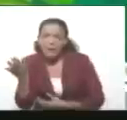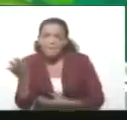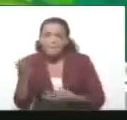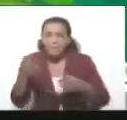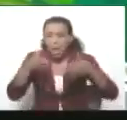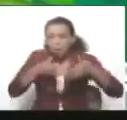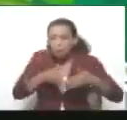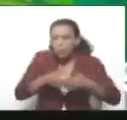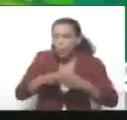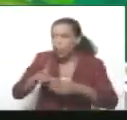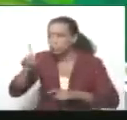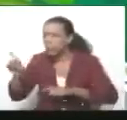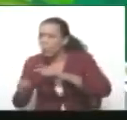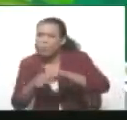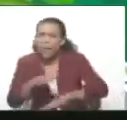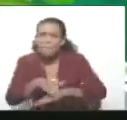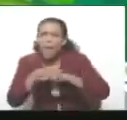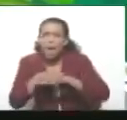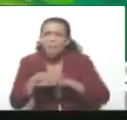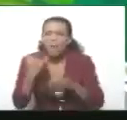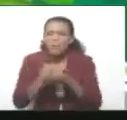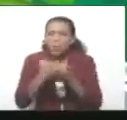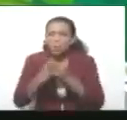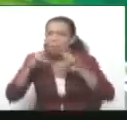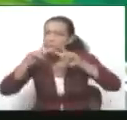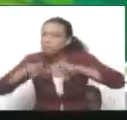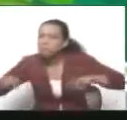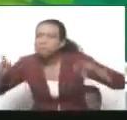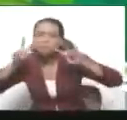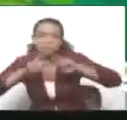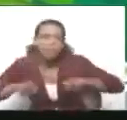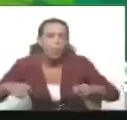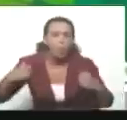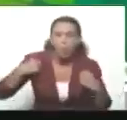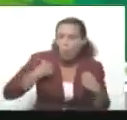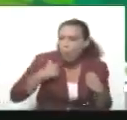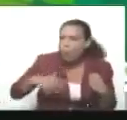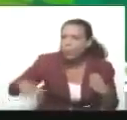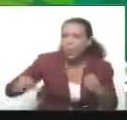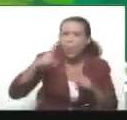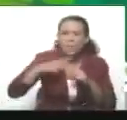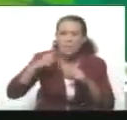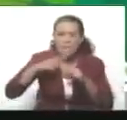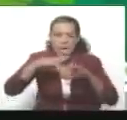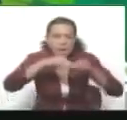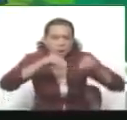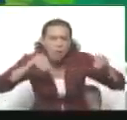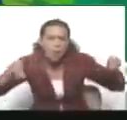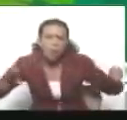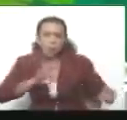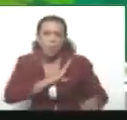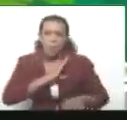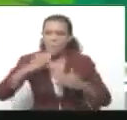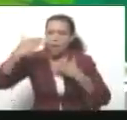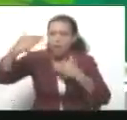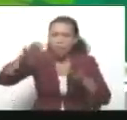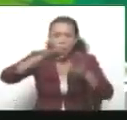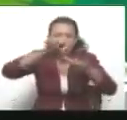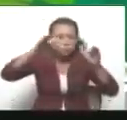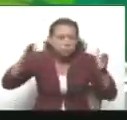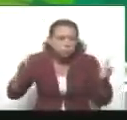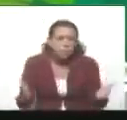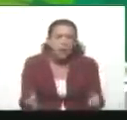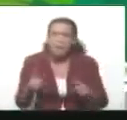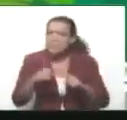era una práctica del imperio británico cuando estaba explorando algún tipo de territorio en el planeta completo